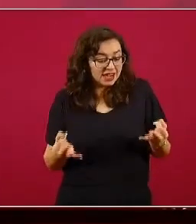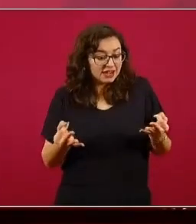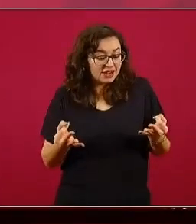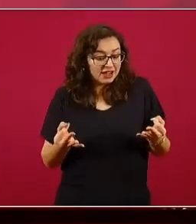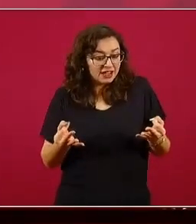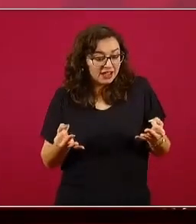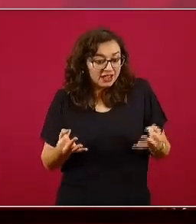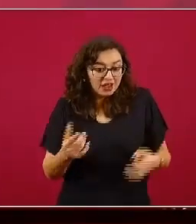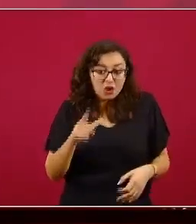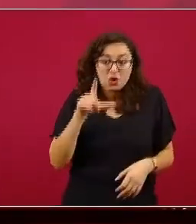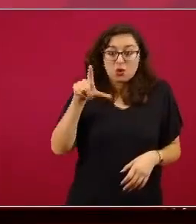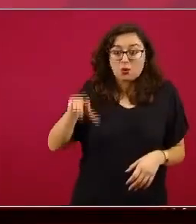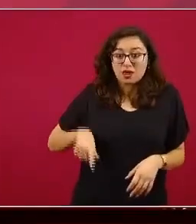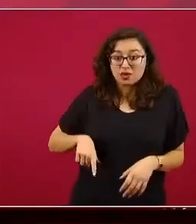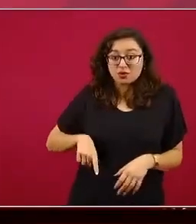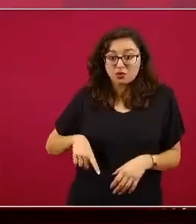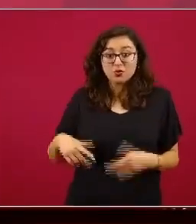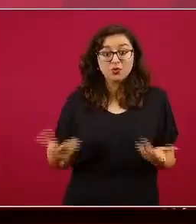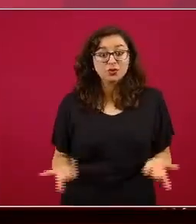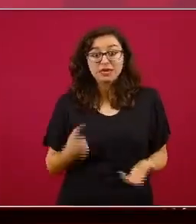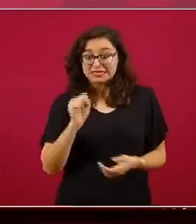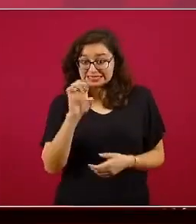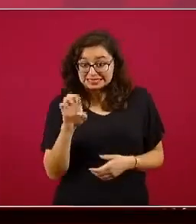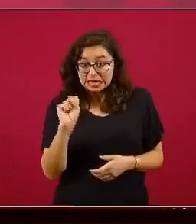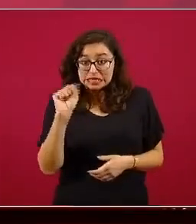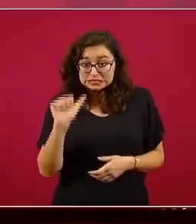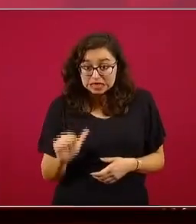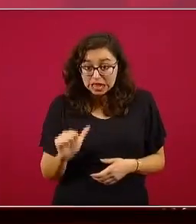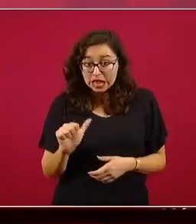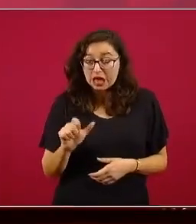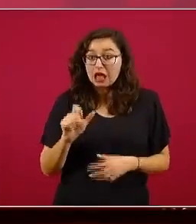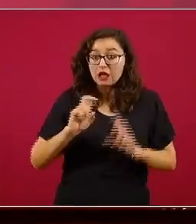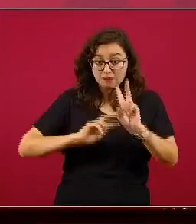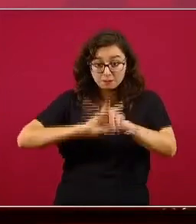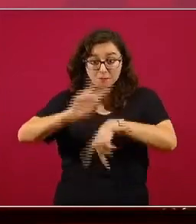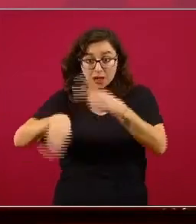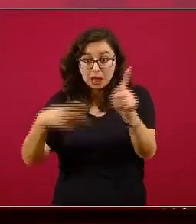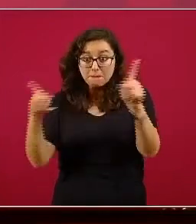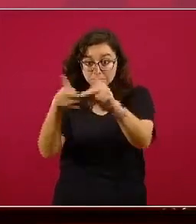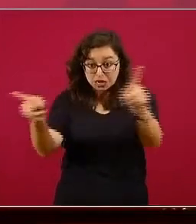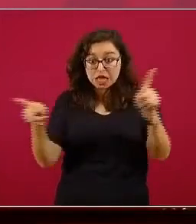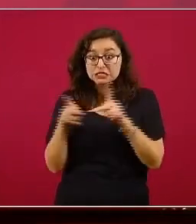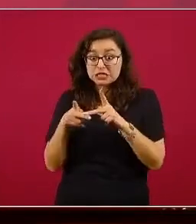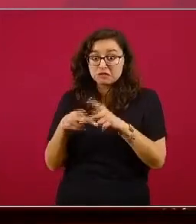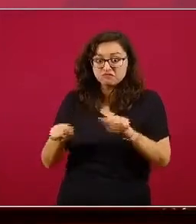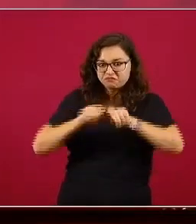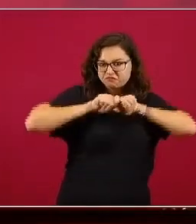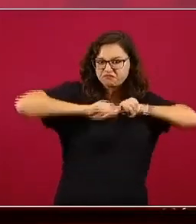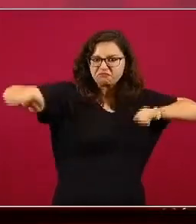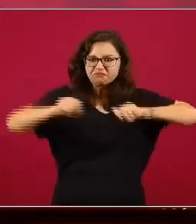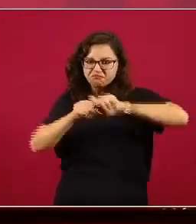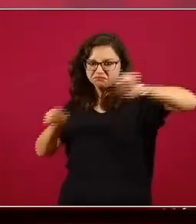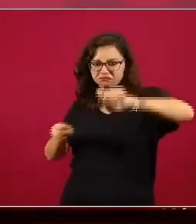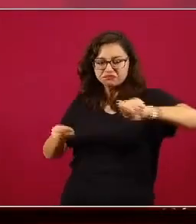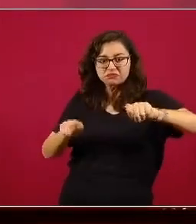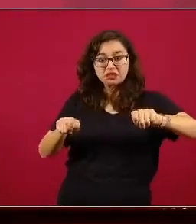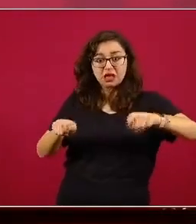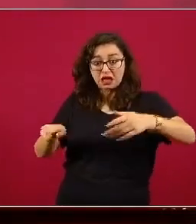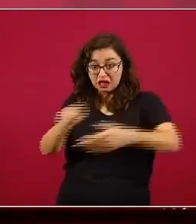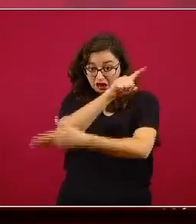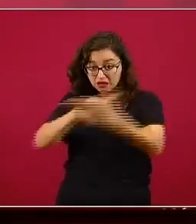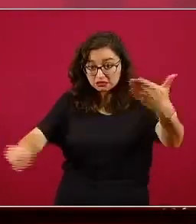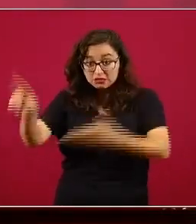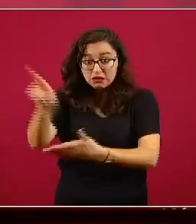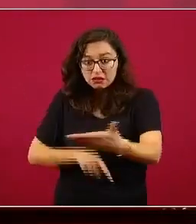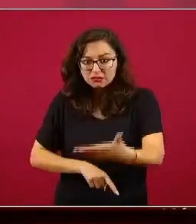clausurar físicamente Liverpool o cualquier centro comercial. La población que se abstenga de